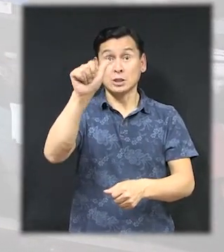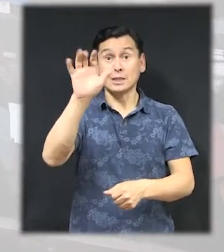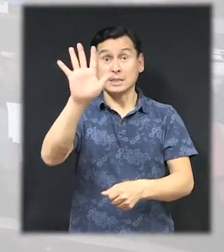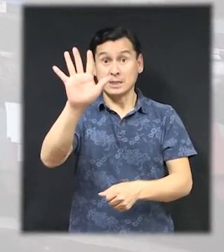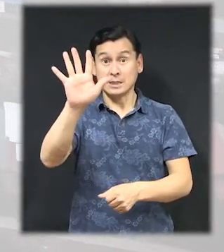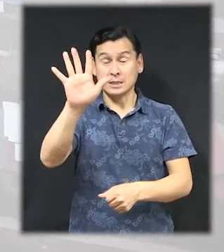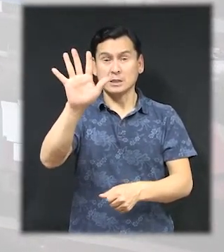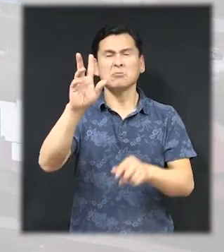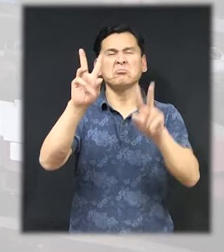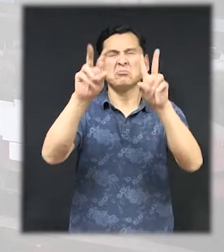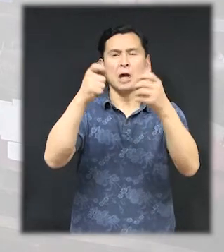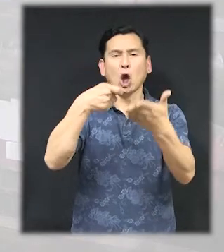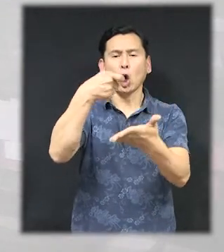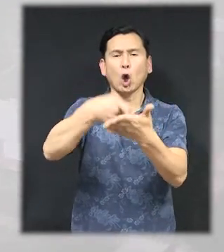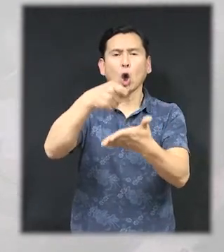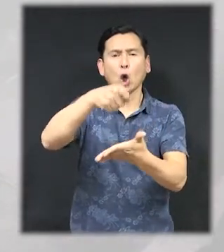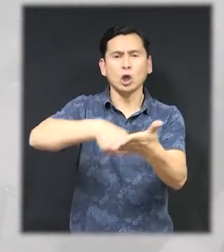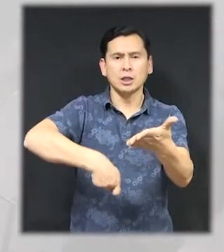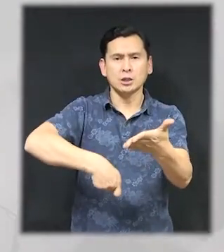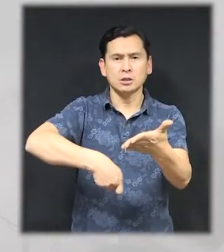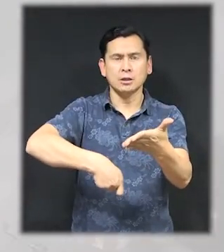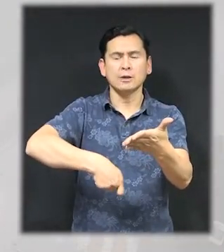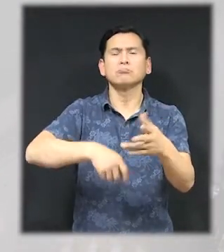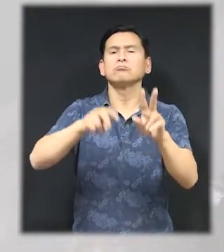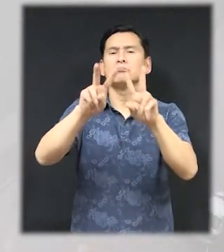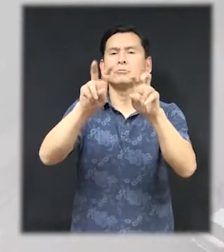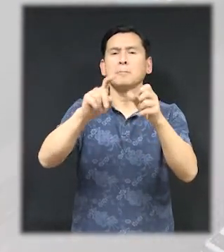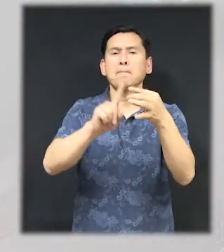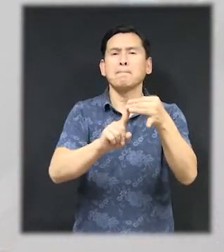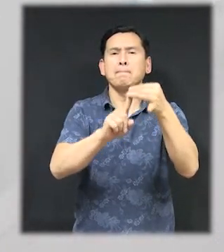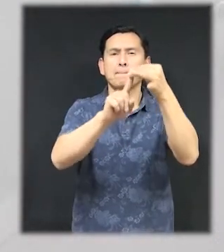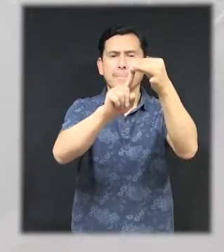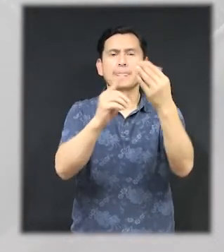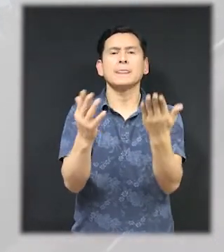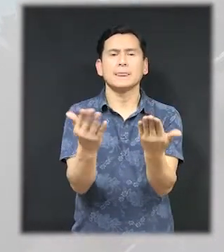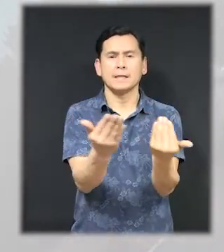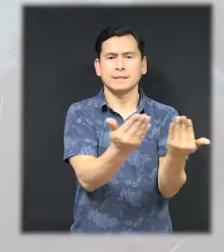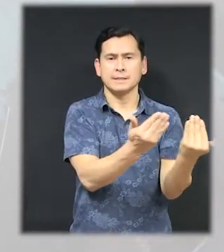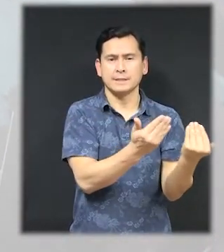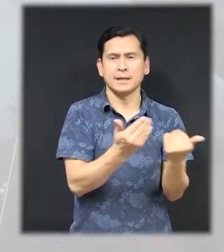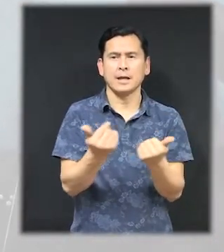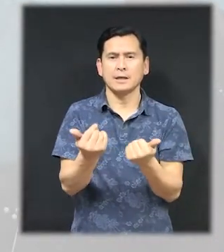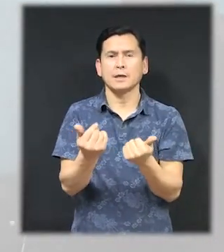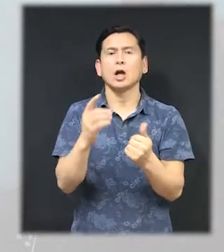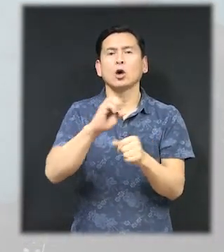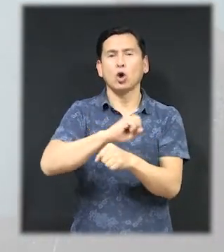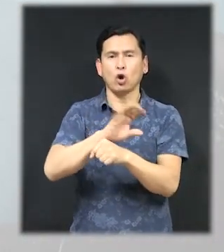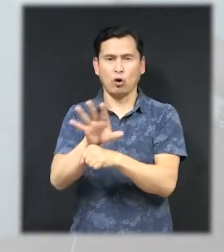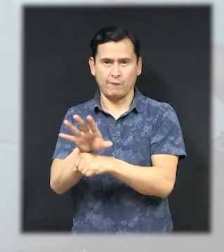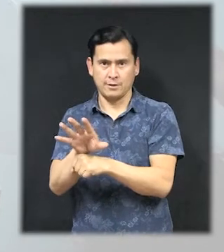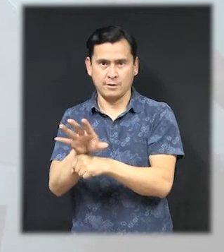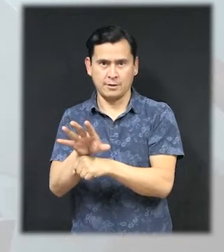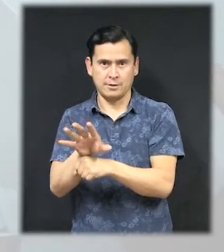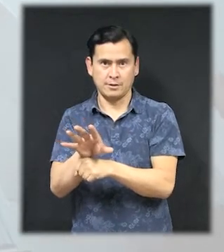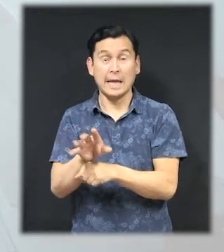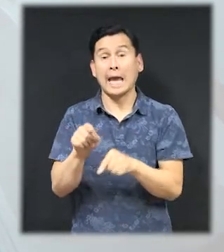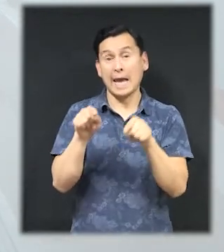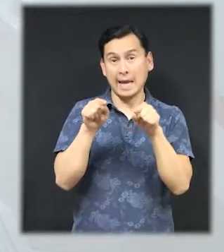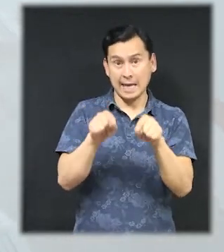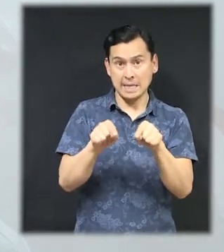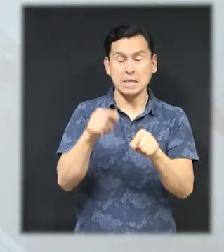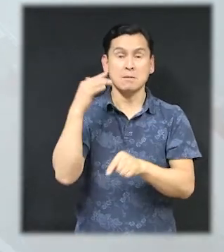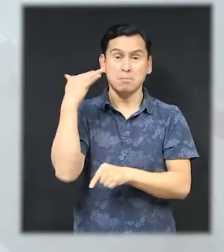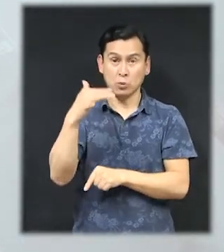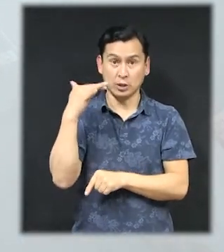los cambios que se hicieron en el establecimiento, tanto en las áreas de urgencia como de medicina, UCI y UTI. Así ustedes ven que la